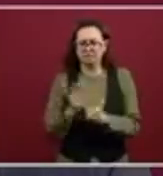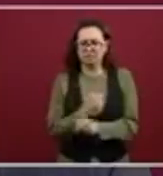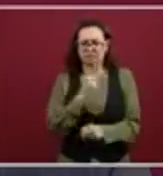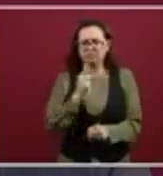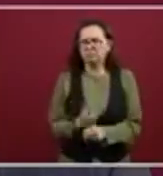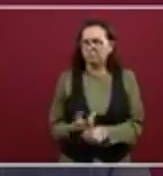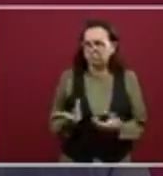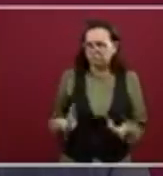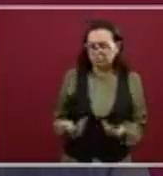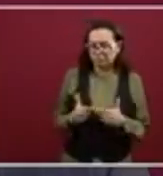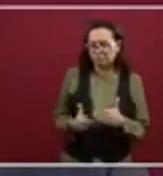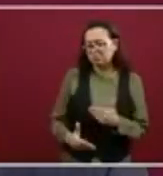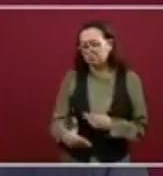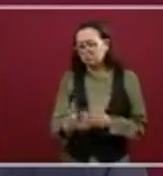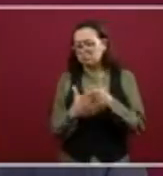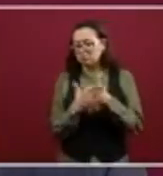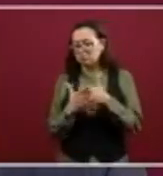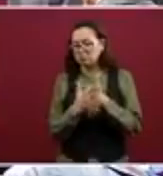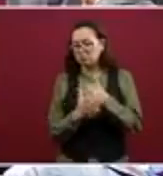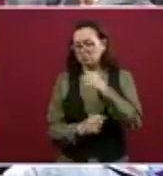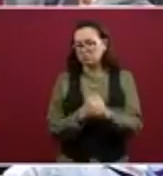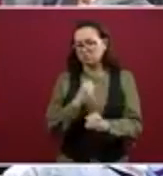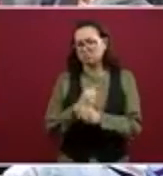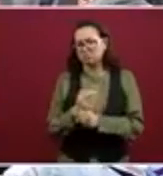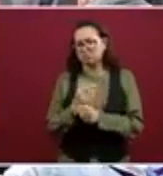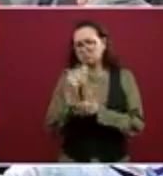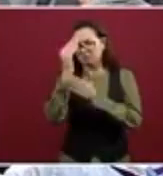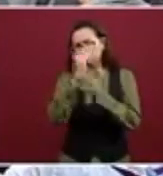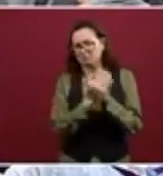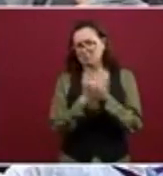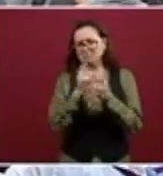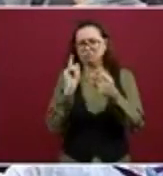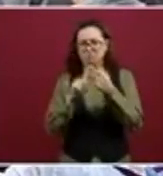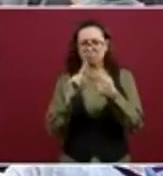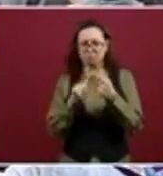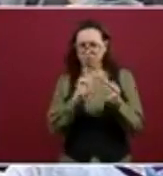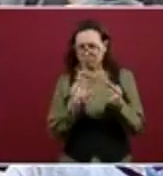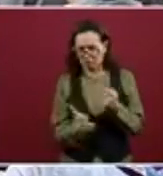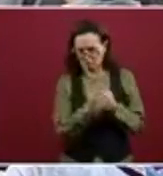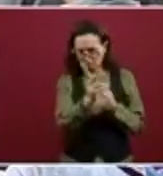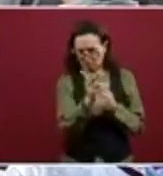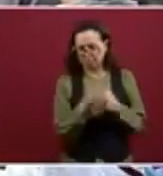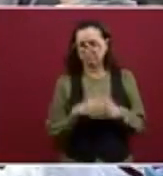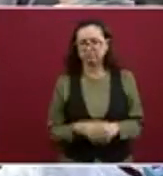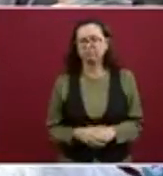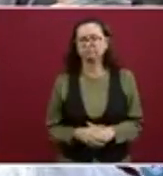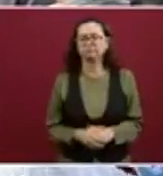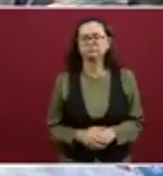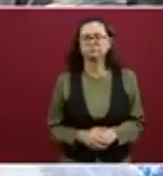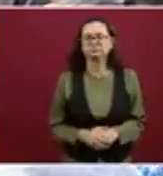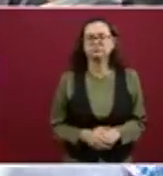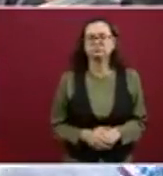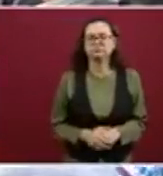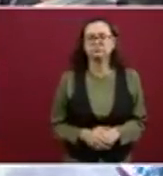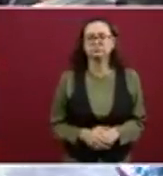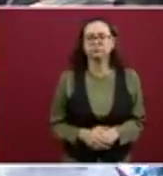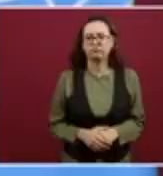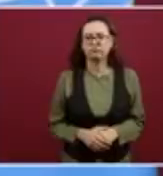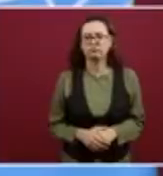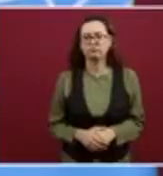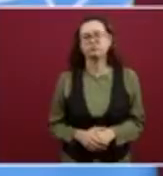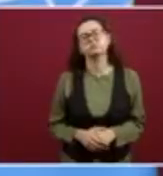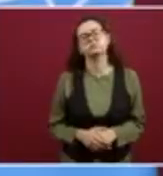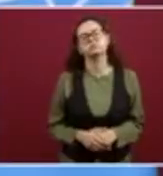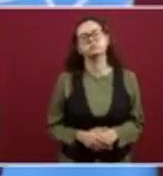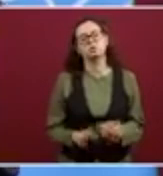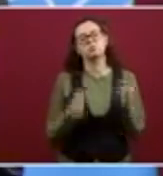que el próximo año mejore este tema? Esa sería la primera pregunta. Bueno, le agradecemos mucho a la gente